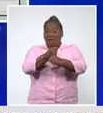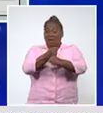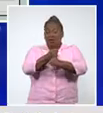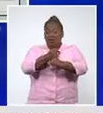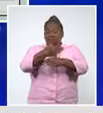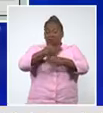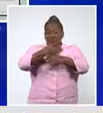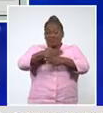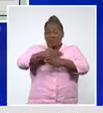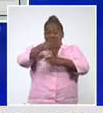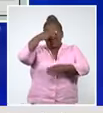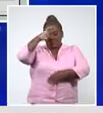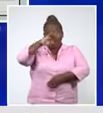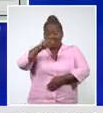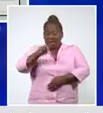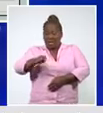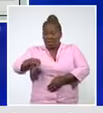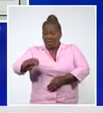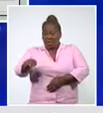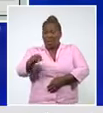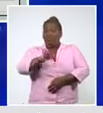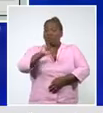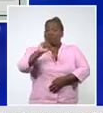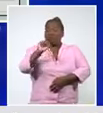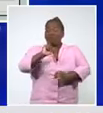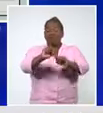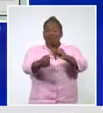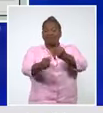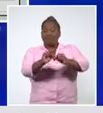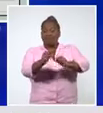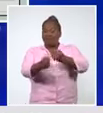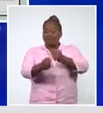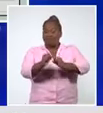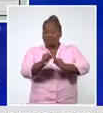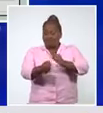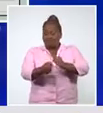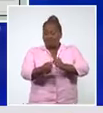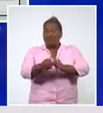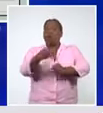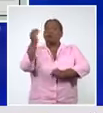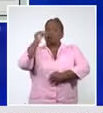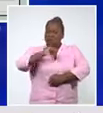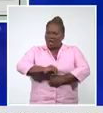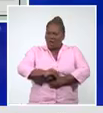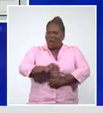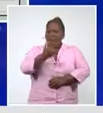el control de la enfermedad, a pesar de la elevada tasa que, como se puede ver ahí